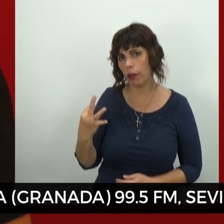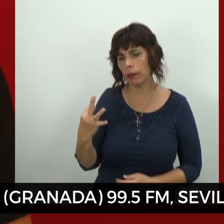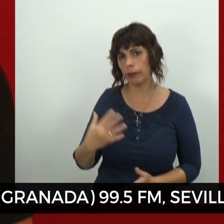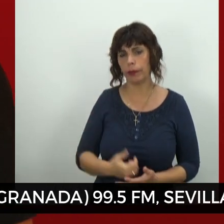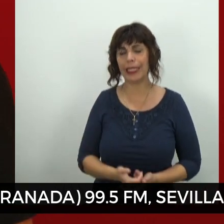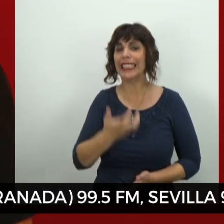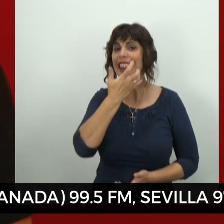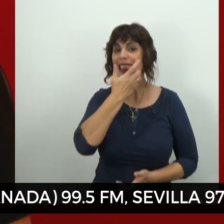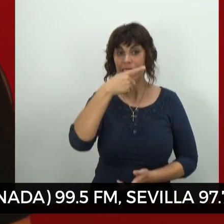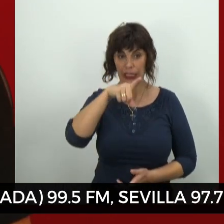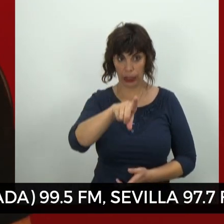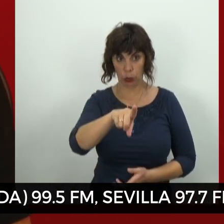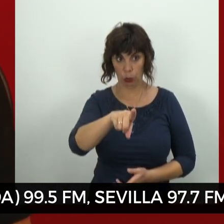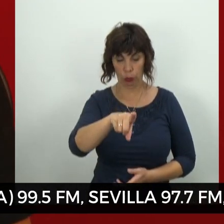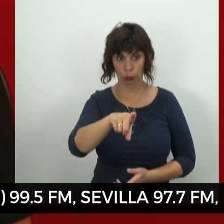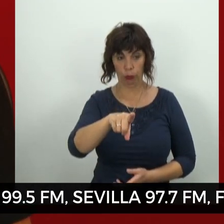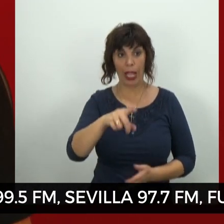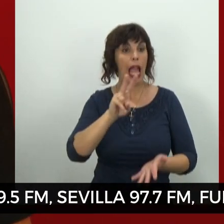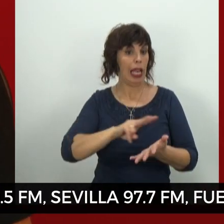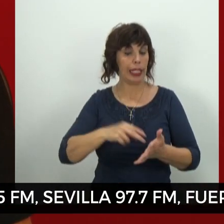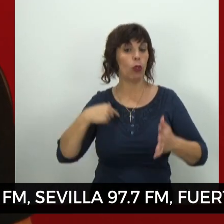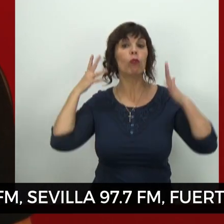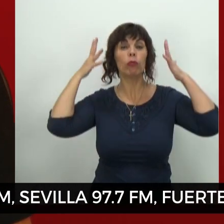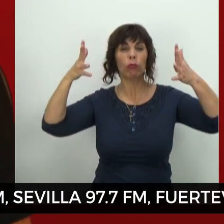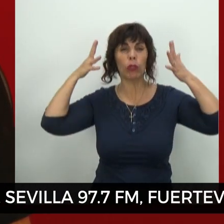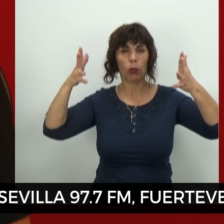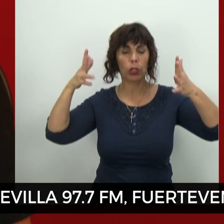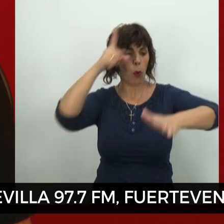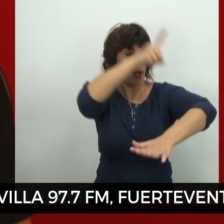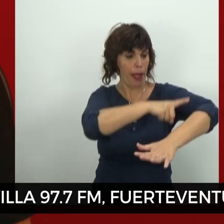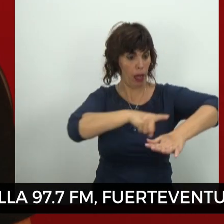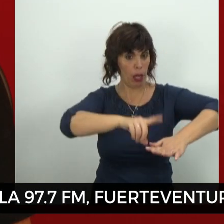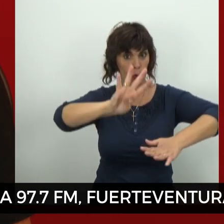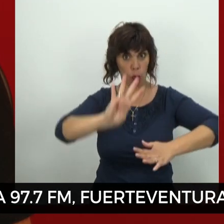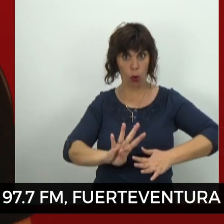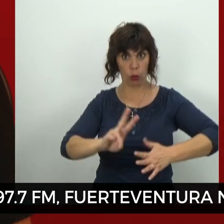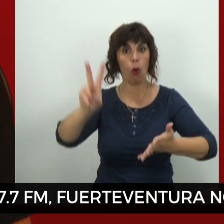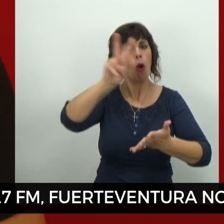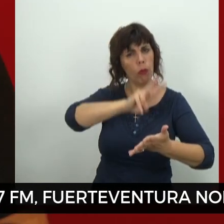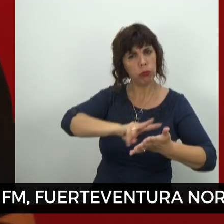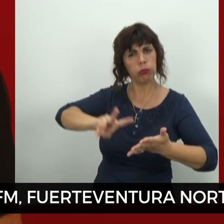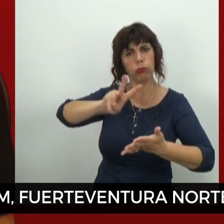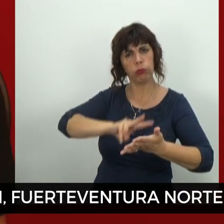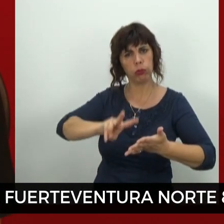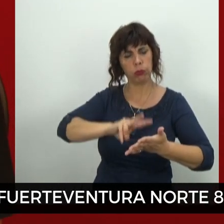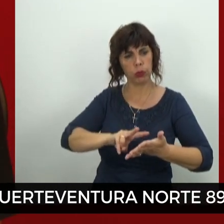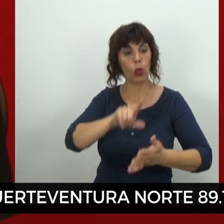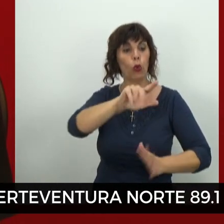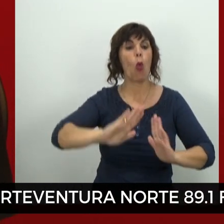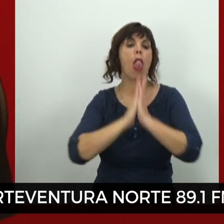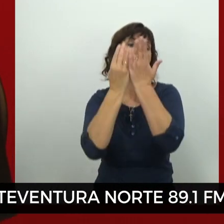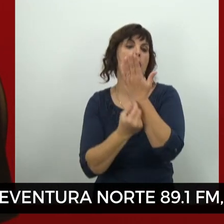Si tú lees, y yo te recomiendo que leas los cuatro evangelios, cuando empieces a leer la